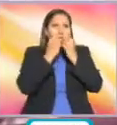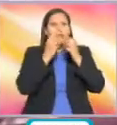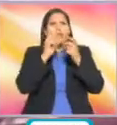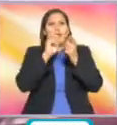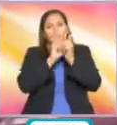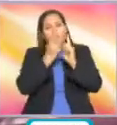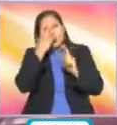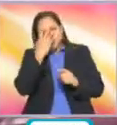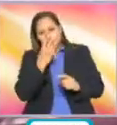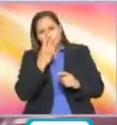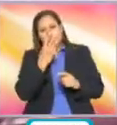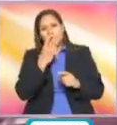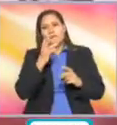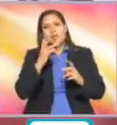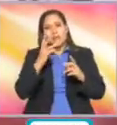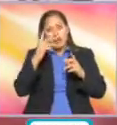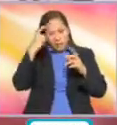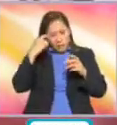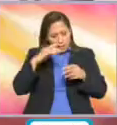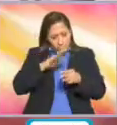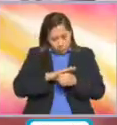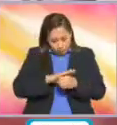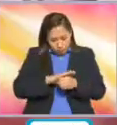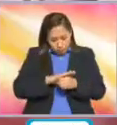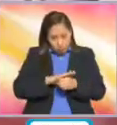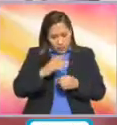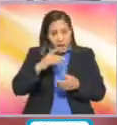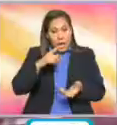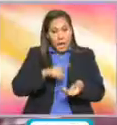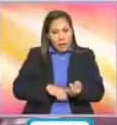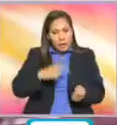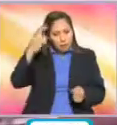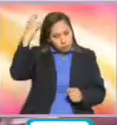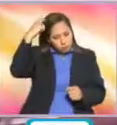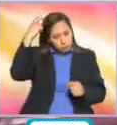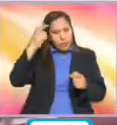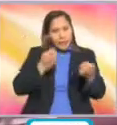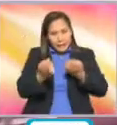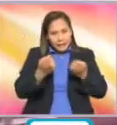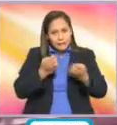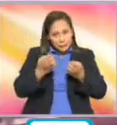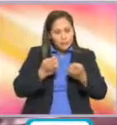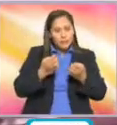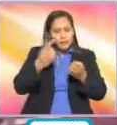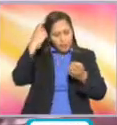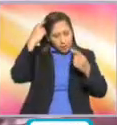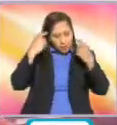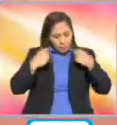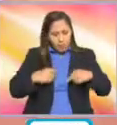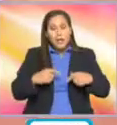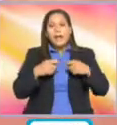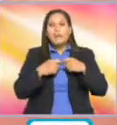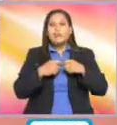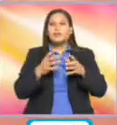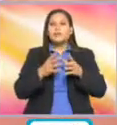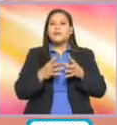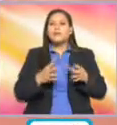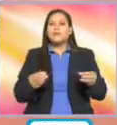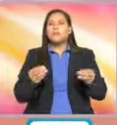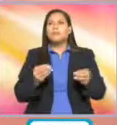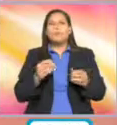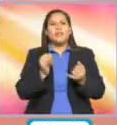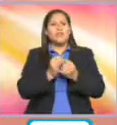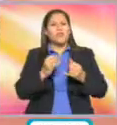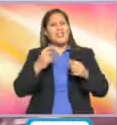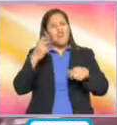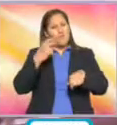de ciertos neurotransmisores también nos ayudan a disminuir los niveles de estrés, así como a disminuir la tensión